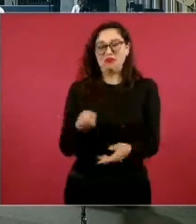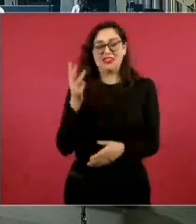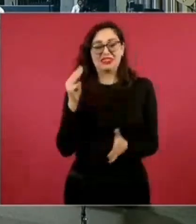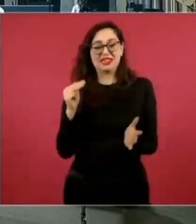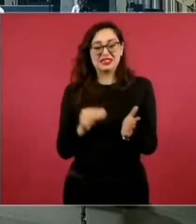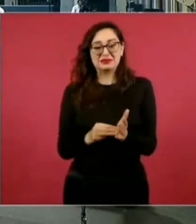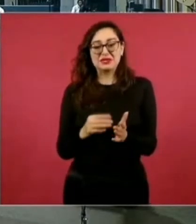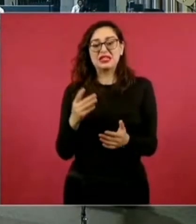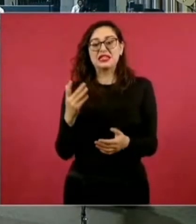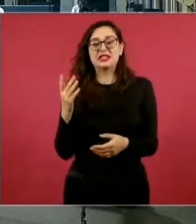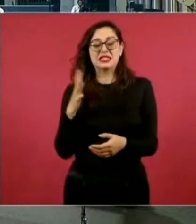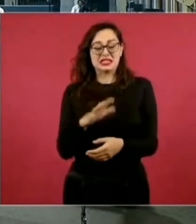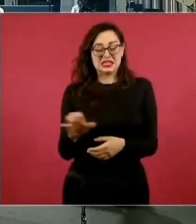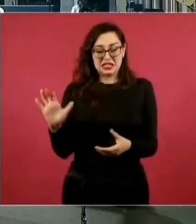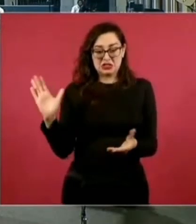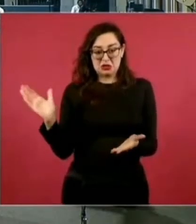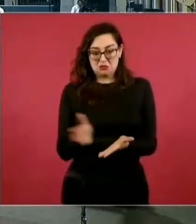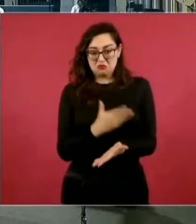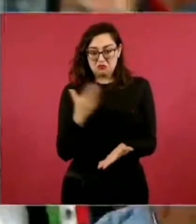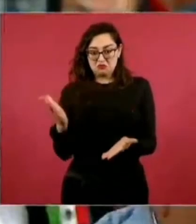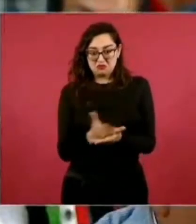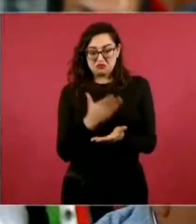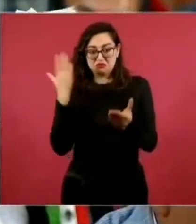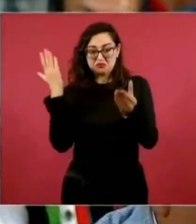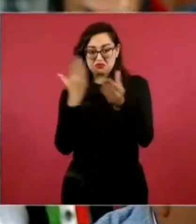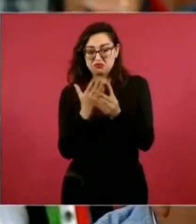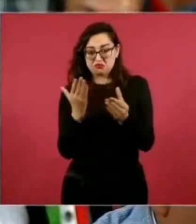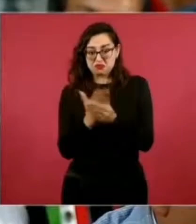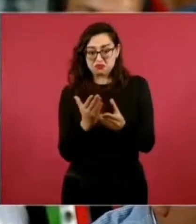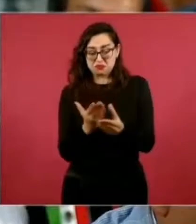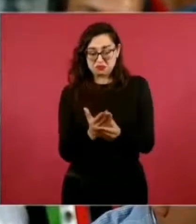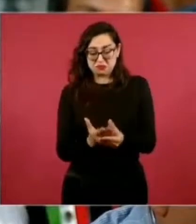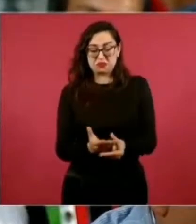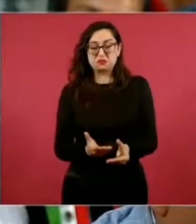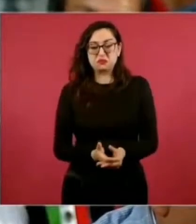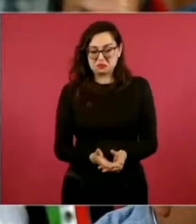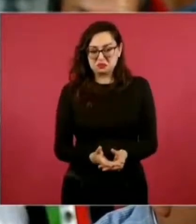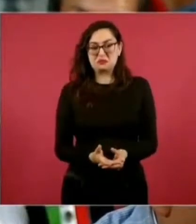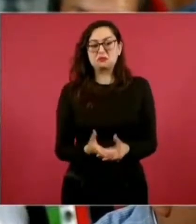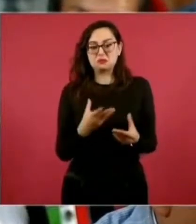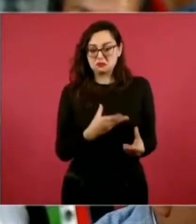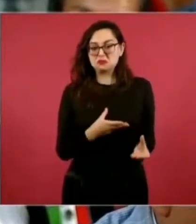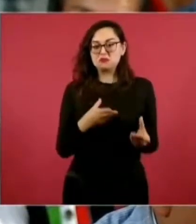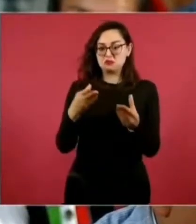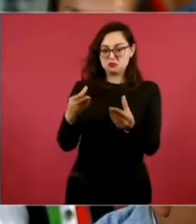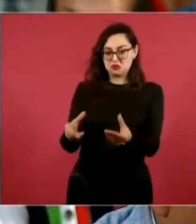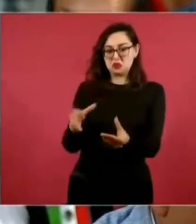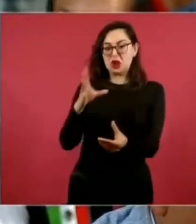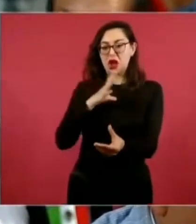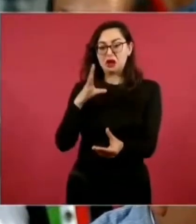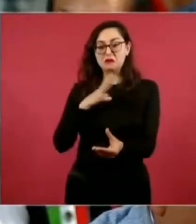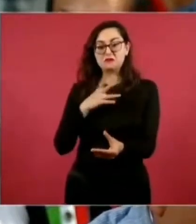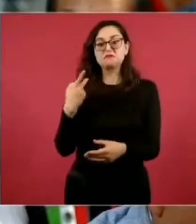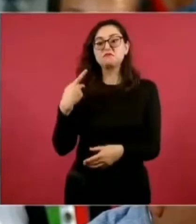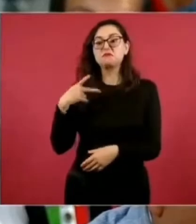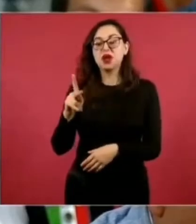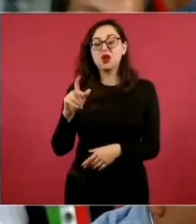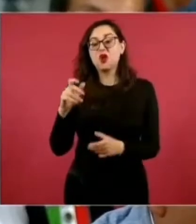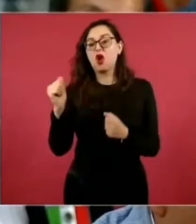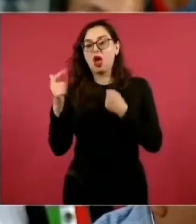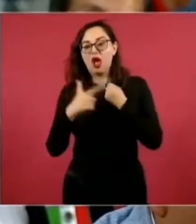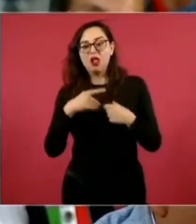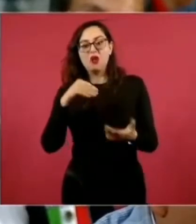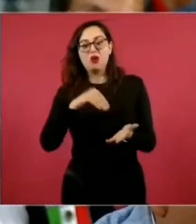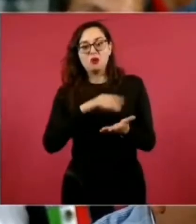hojas, lo que me queda claro es que hicieron un rastreo de toda la información que he publicado, pero ni una sola llamada ni